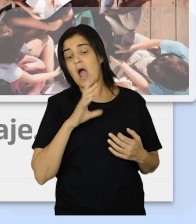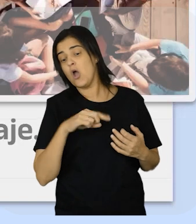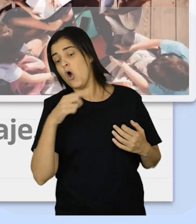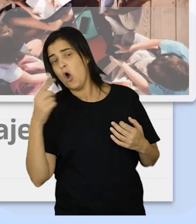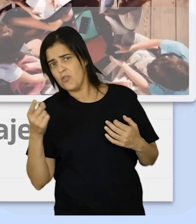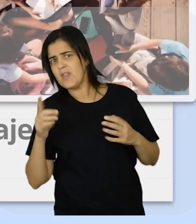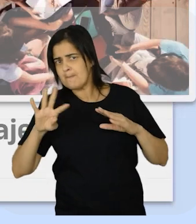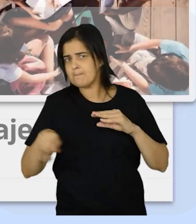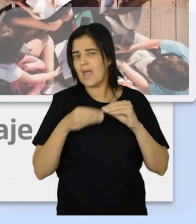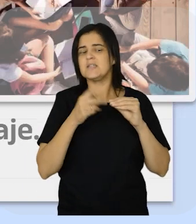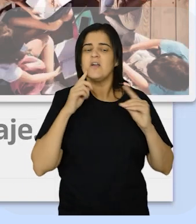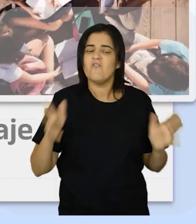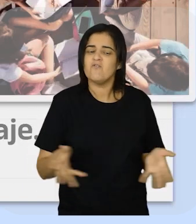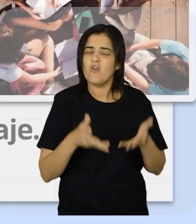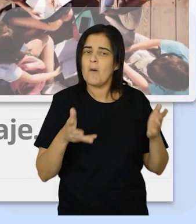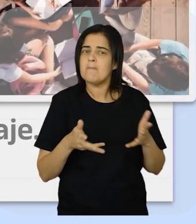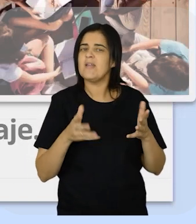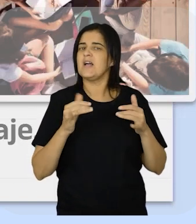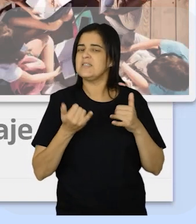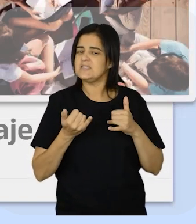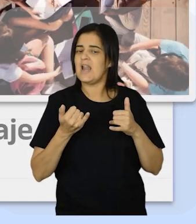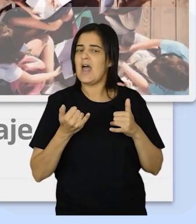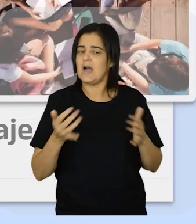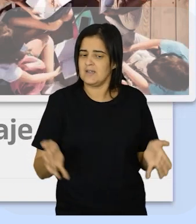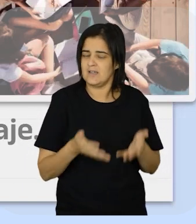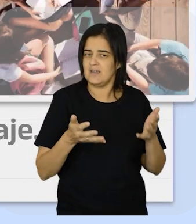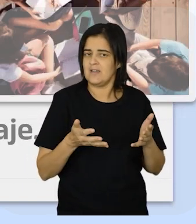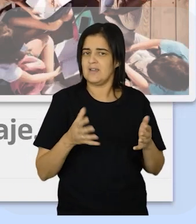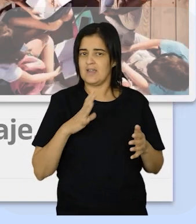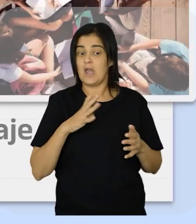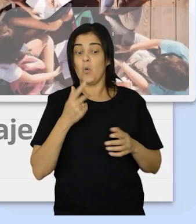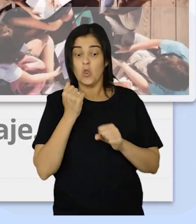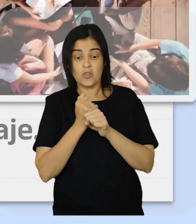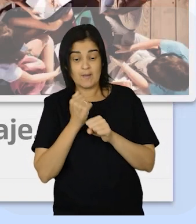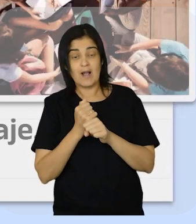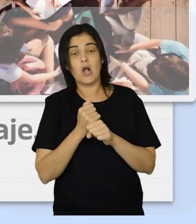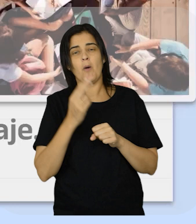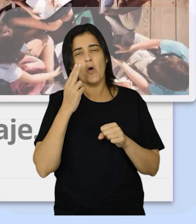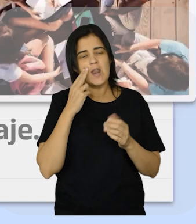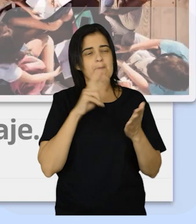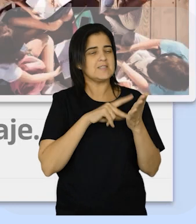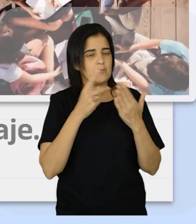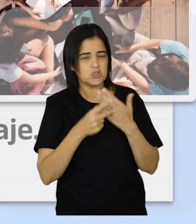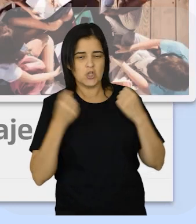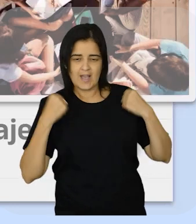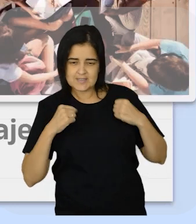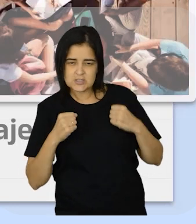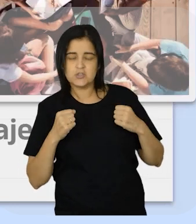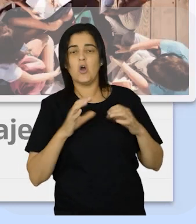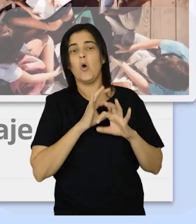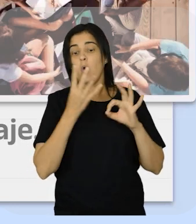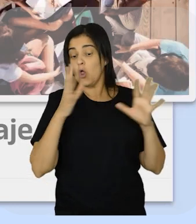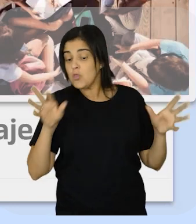cosas, fomentan la motivación intrínseca. ¿Y qué ocurre cuando uno trabaja con problemas y proyectos? O con